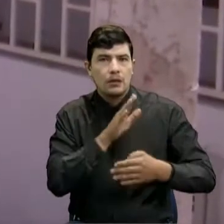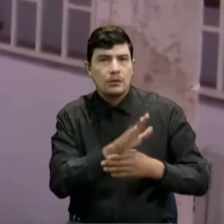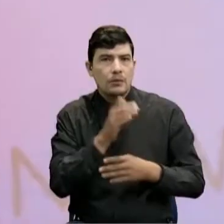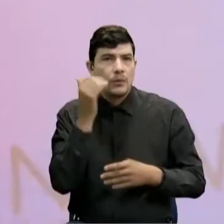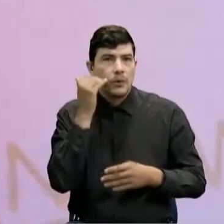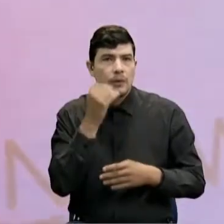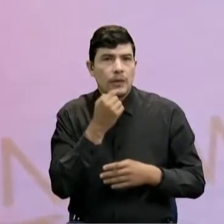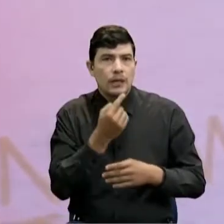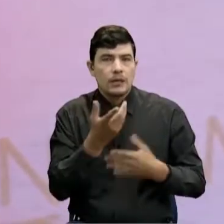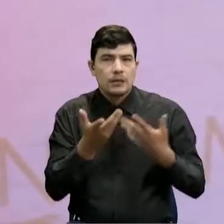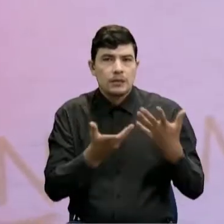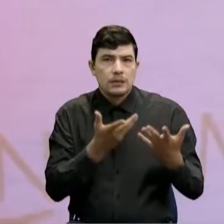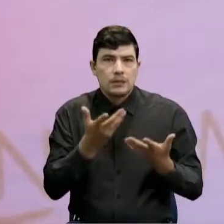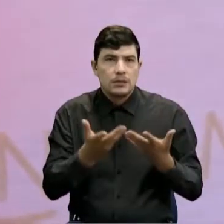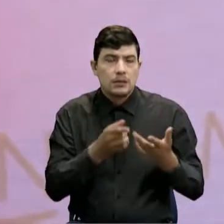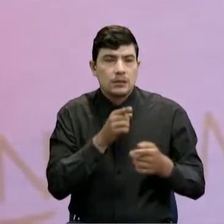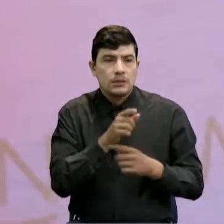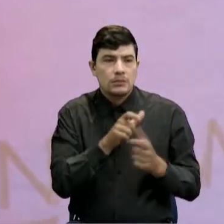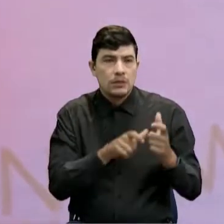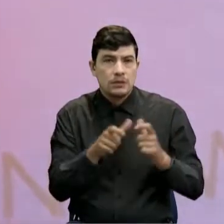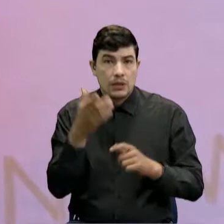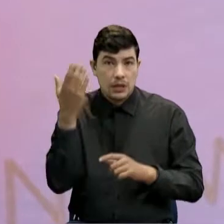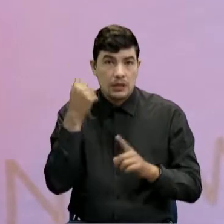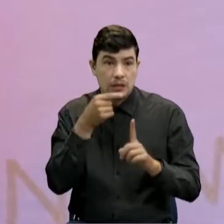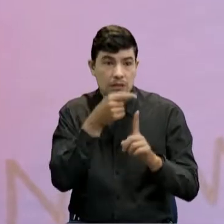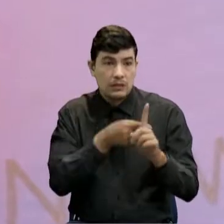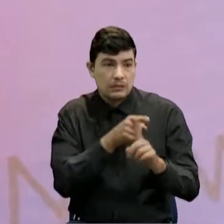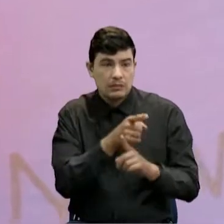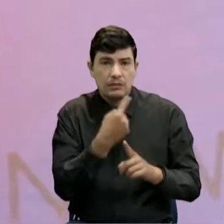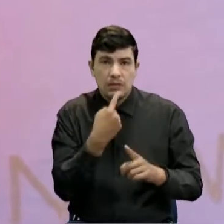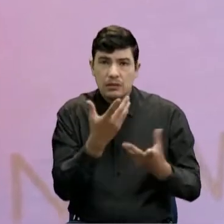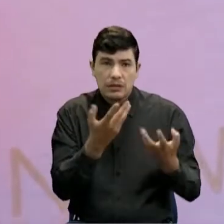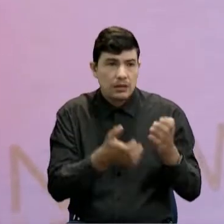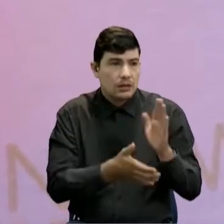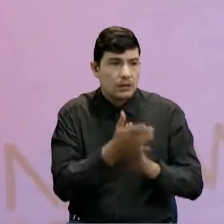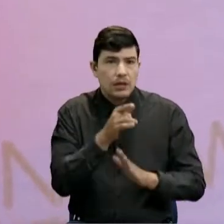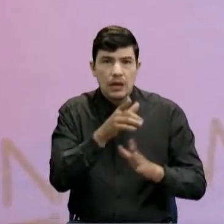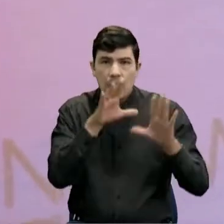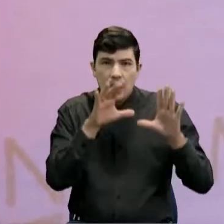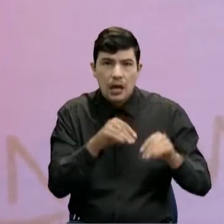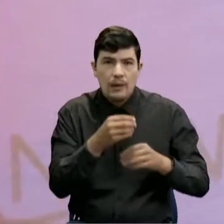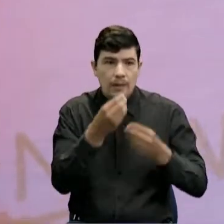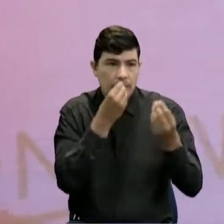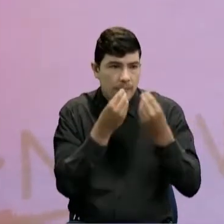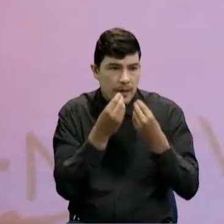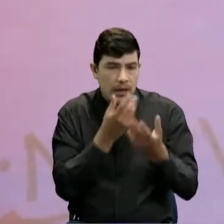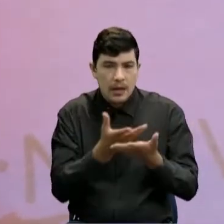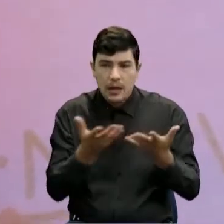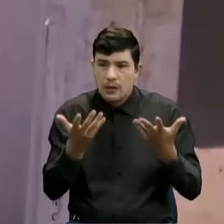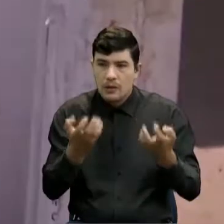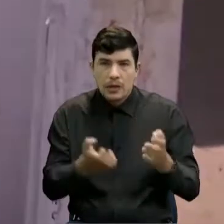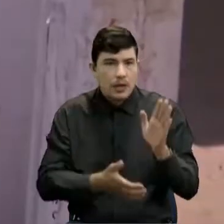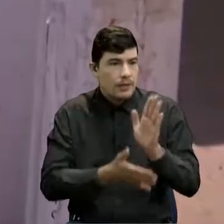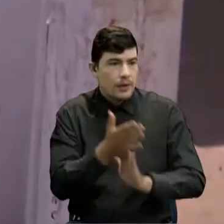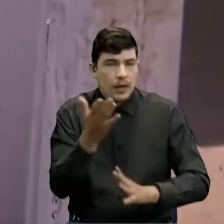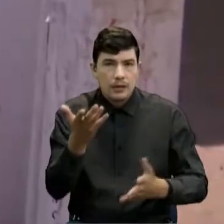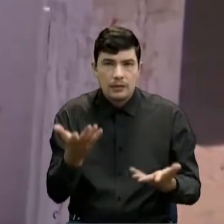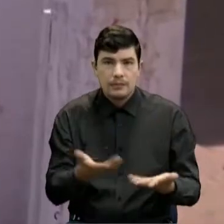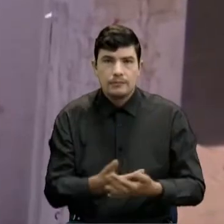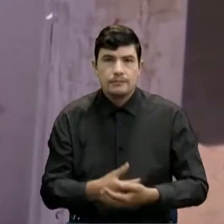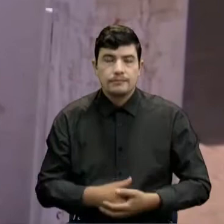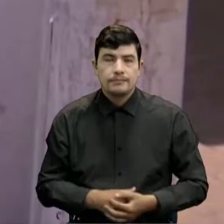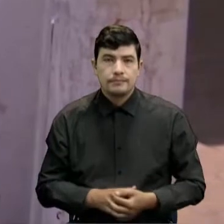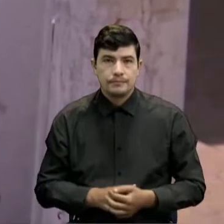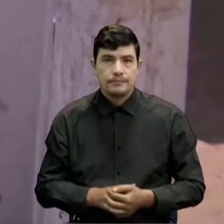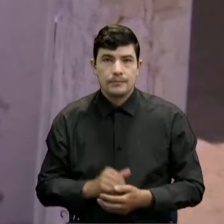que los arrendadores querían ir, que estaban abusivos, le habían acabado el mercado y que no querían ir.